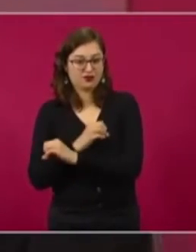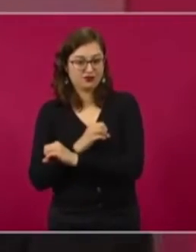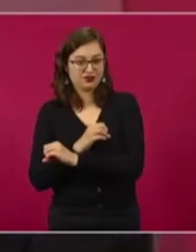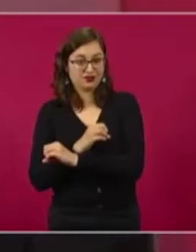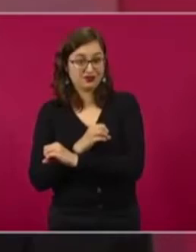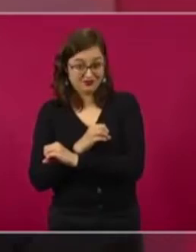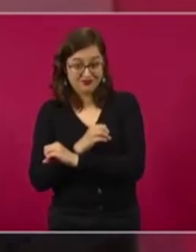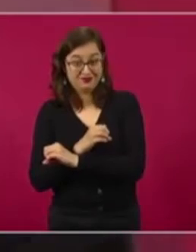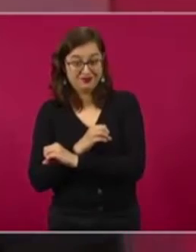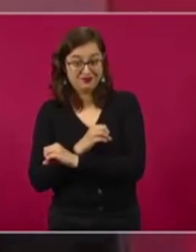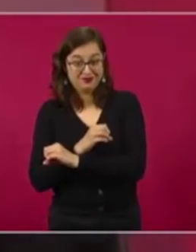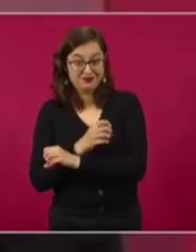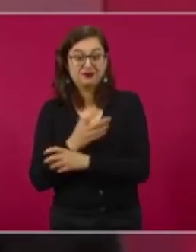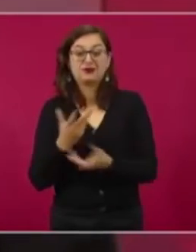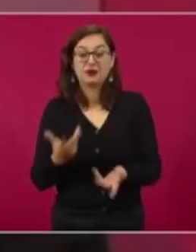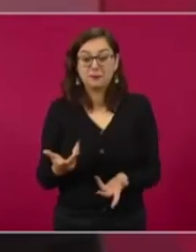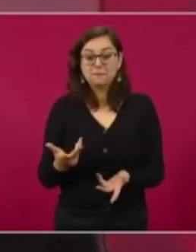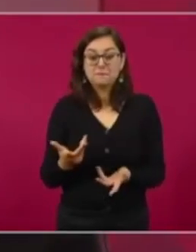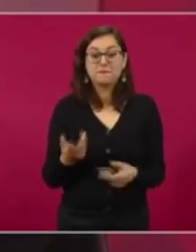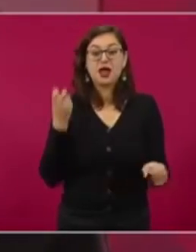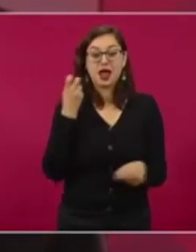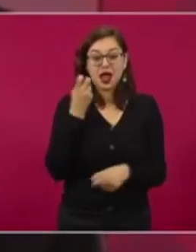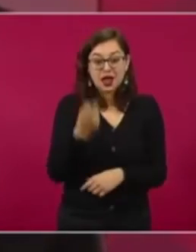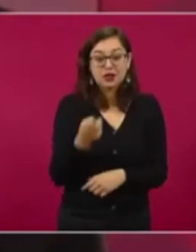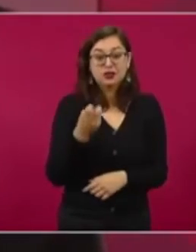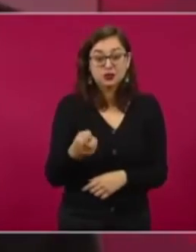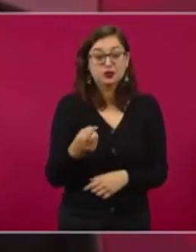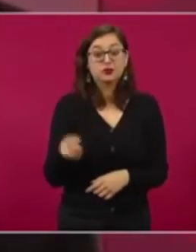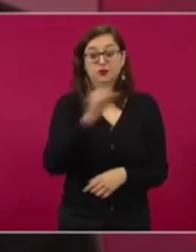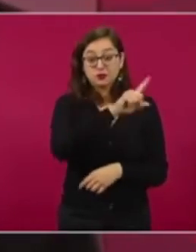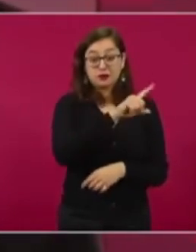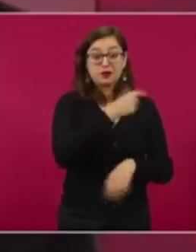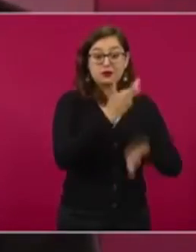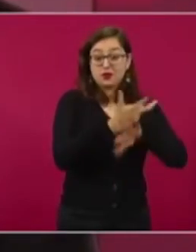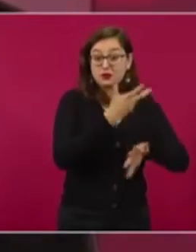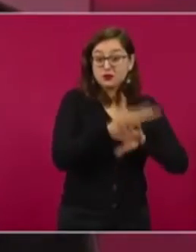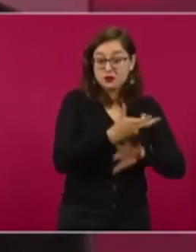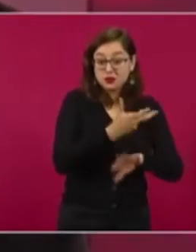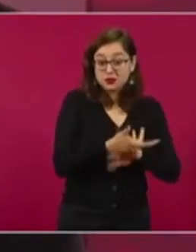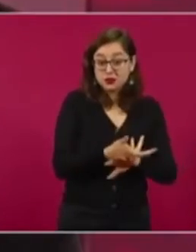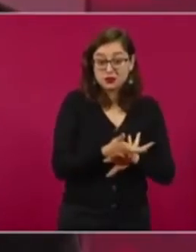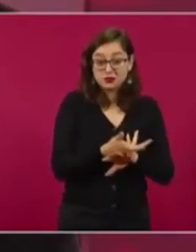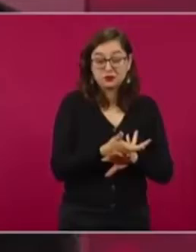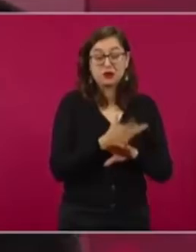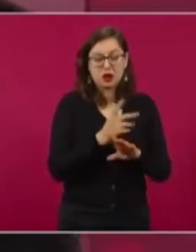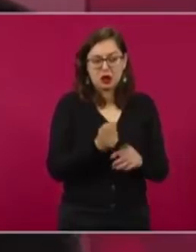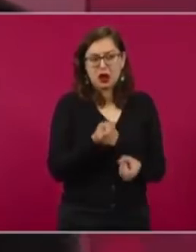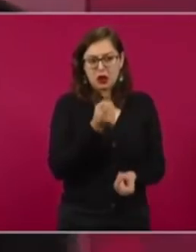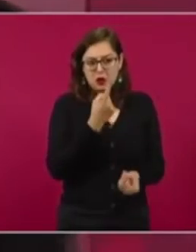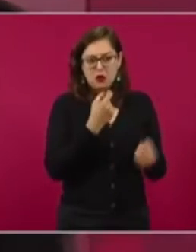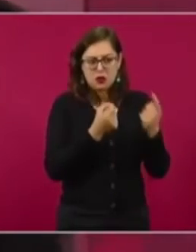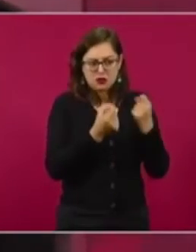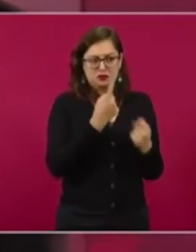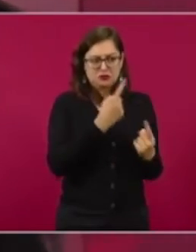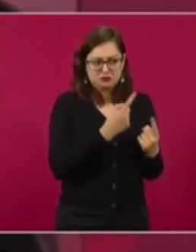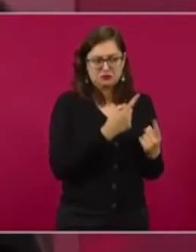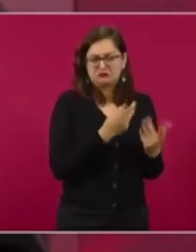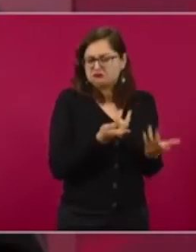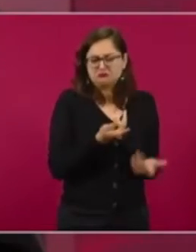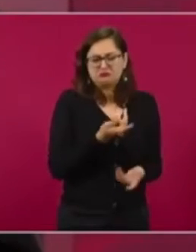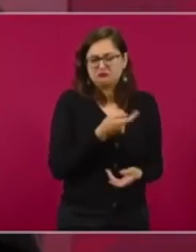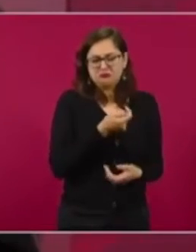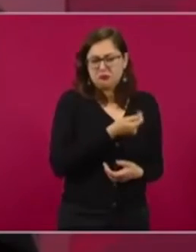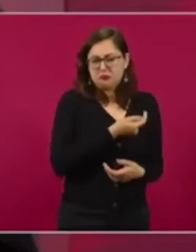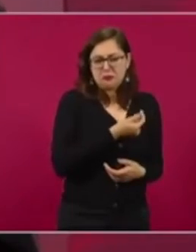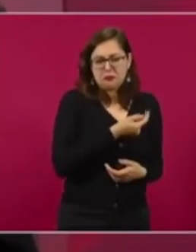de las empresas de Estados Unidos o de Canadá, pues son pocas, aunque sí existen estos fondos. Pero en todos